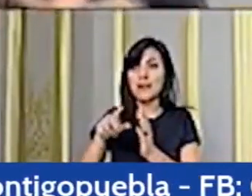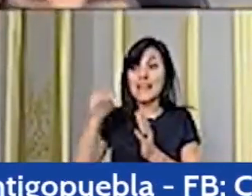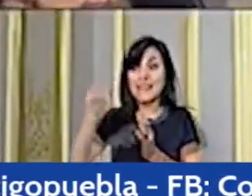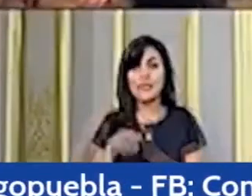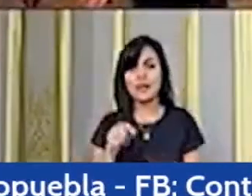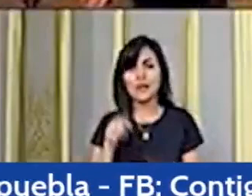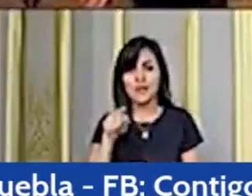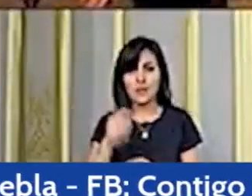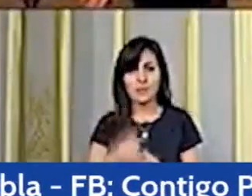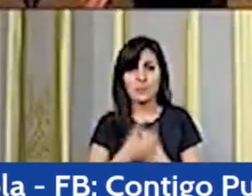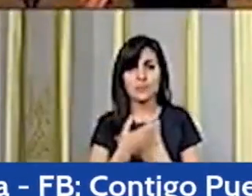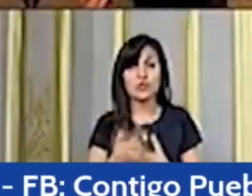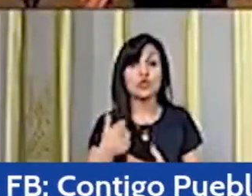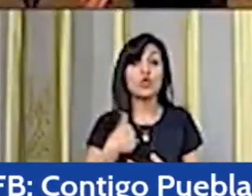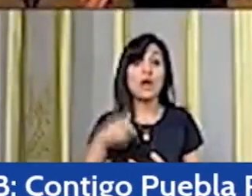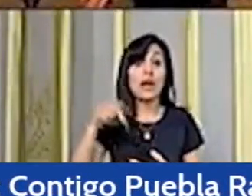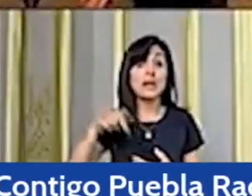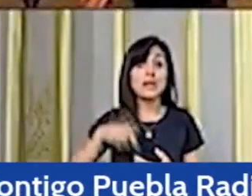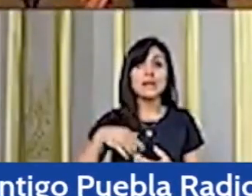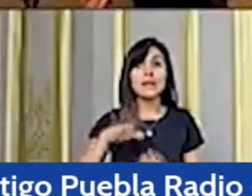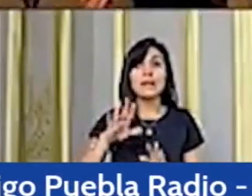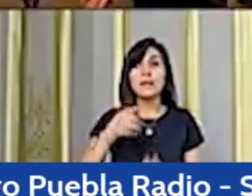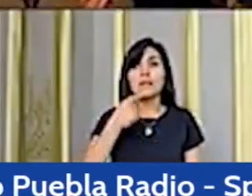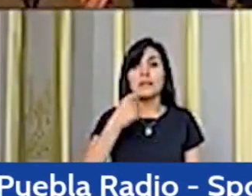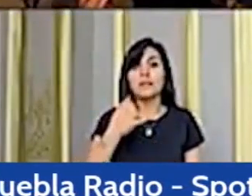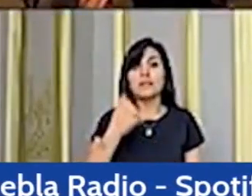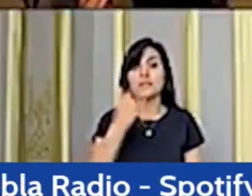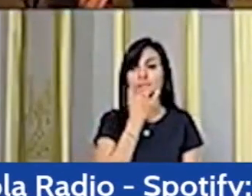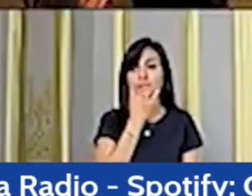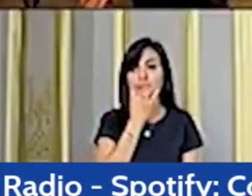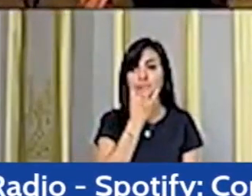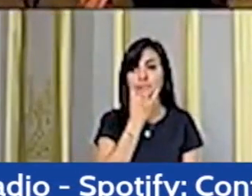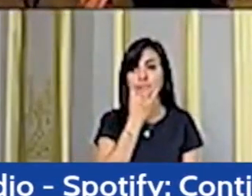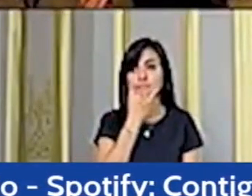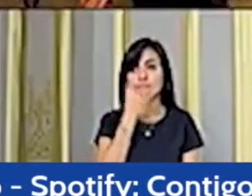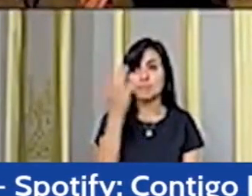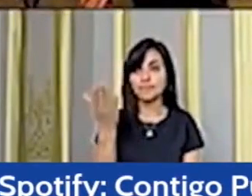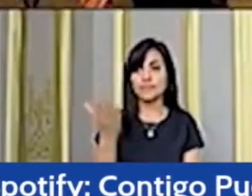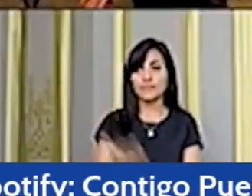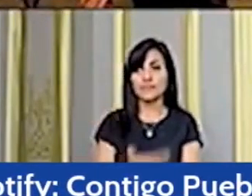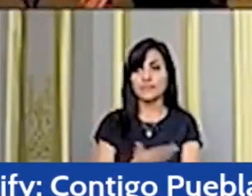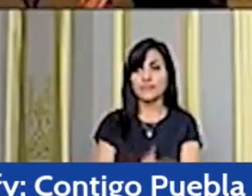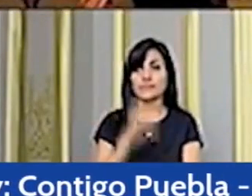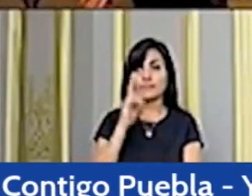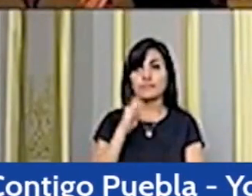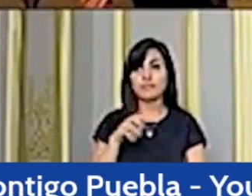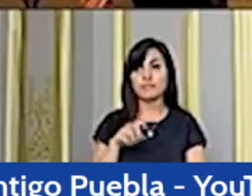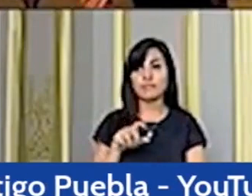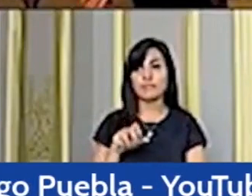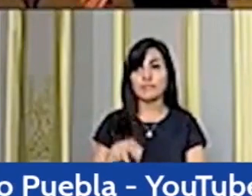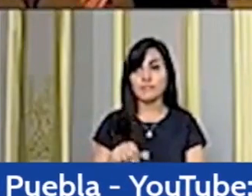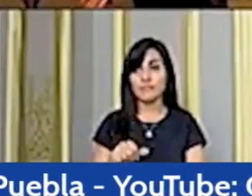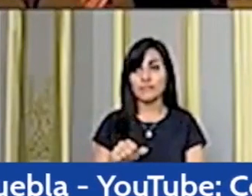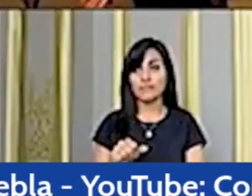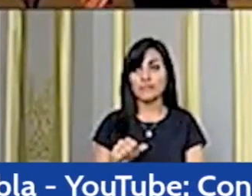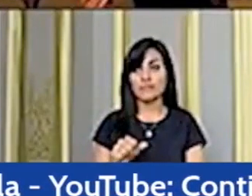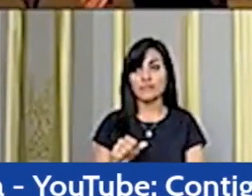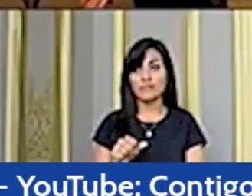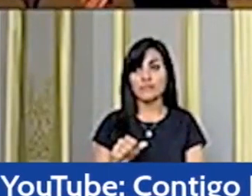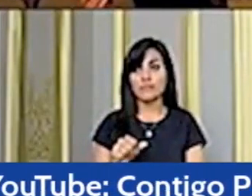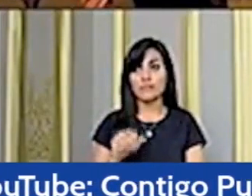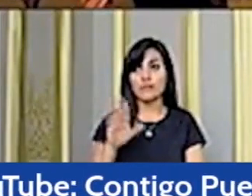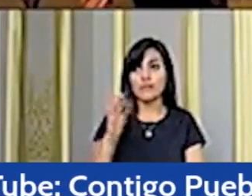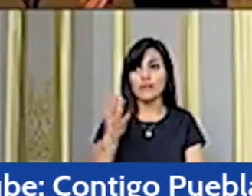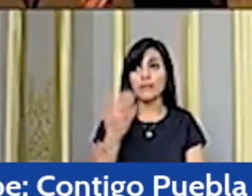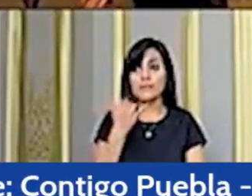Quiero desde aquí ofrecerle una disculpa a la compañera Malena Ríos, a quien le pido y le